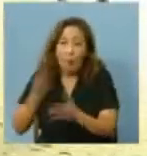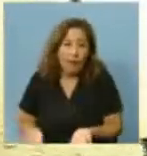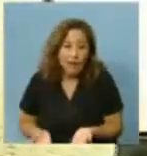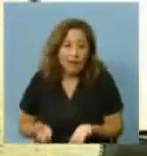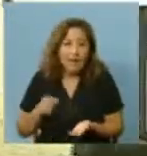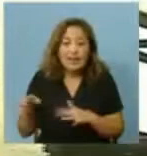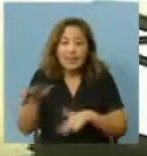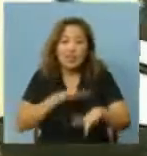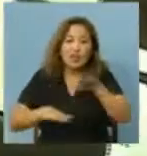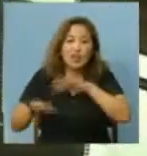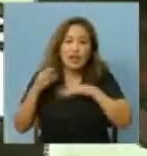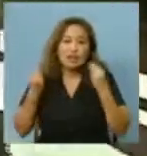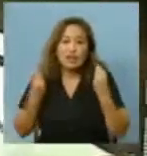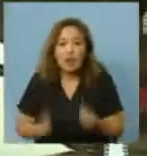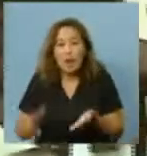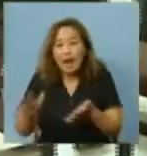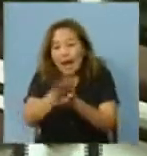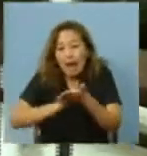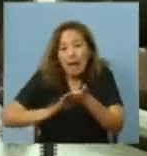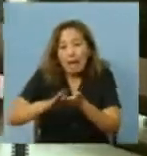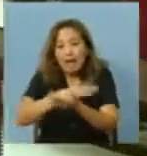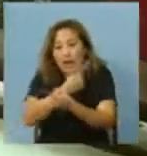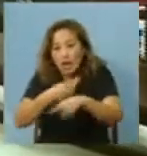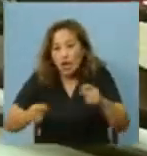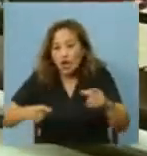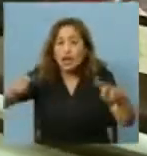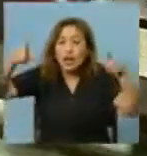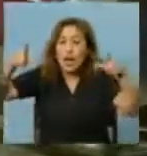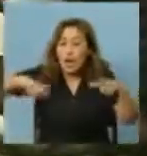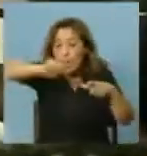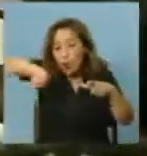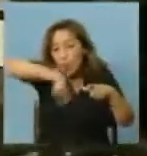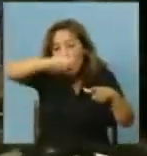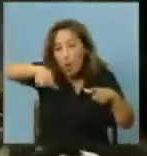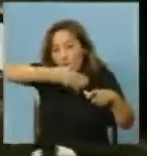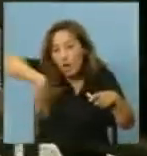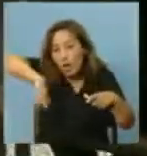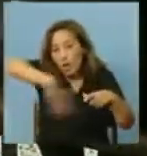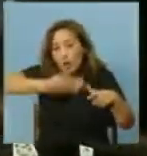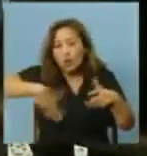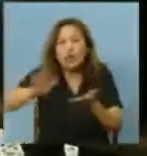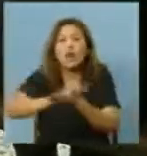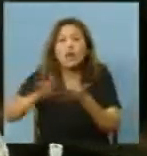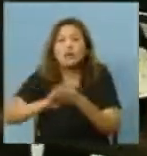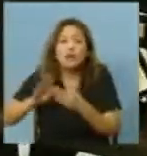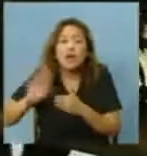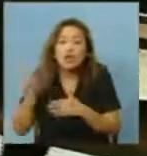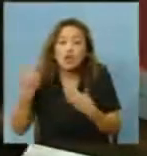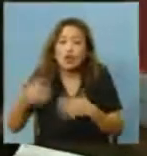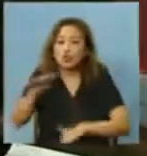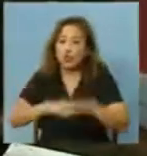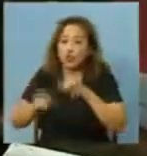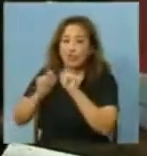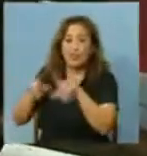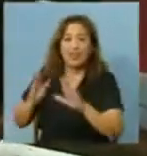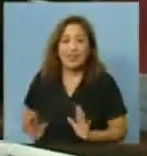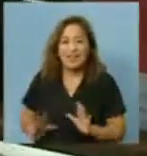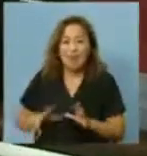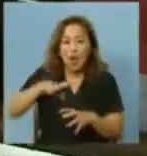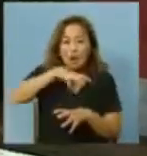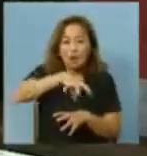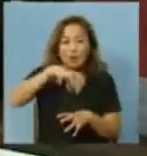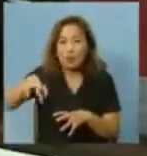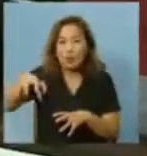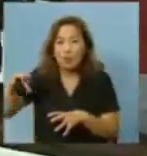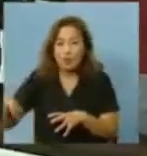que se puedan organizar tanto como lavar las cosas, las ollas, la cocina, mantener limpio, es toda una organización de ellas. Por eso se dividen por